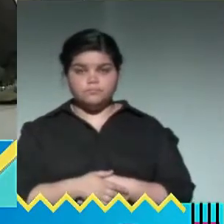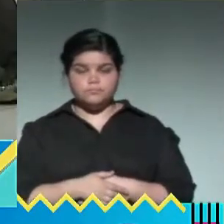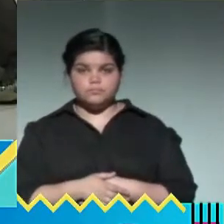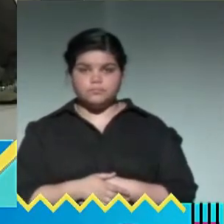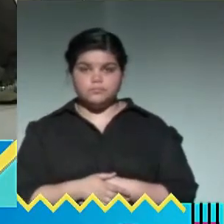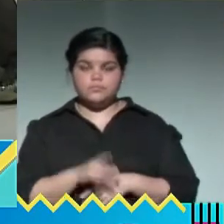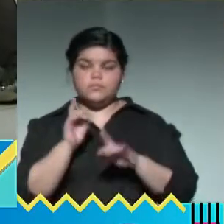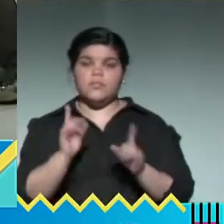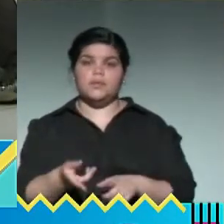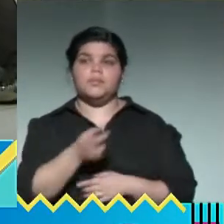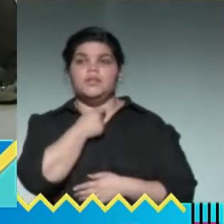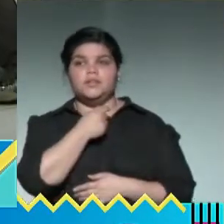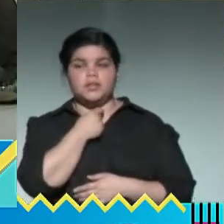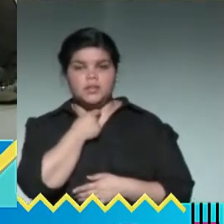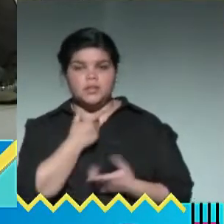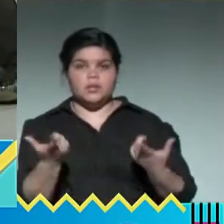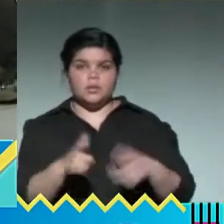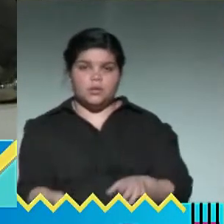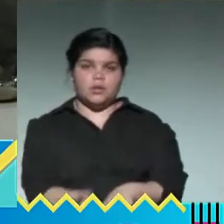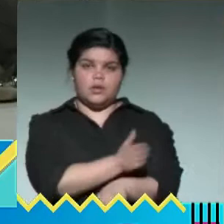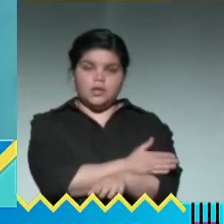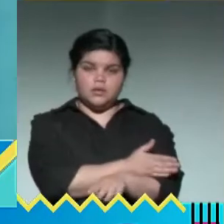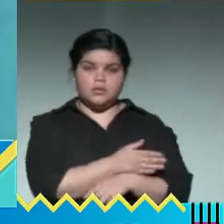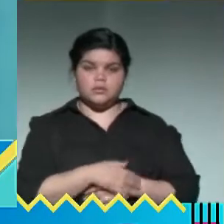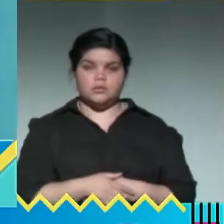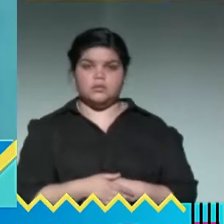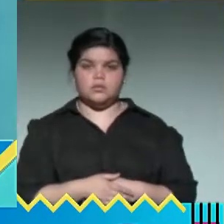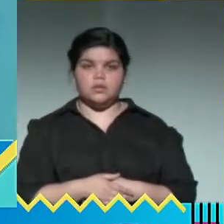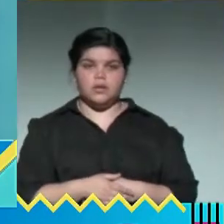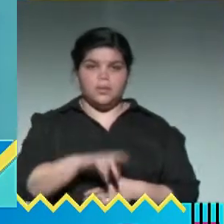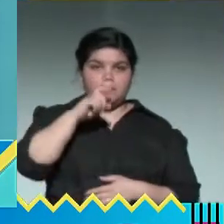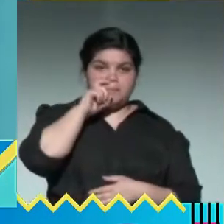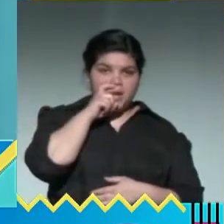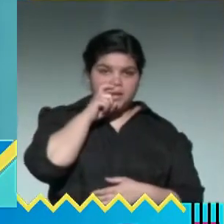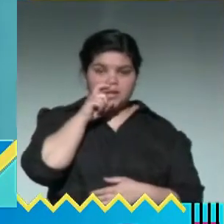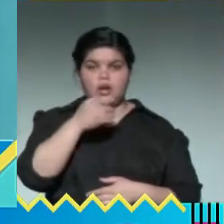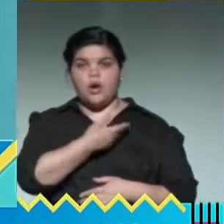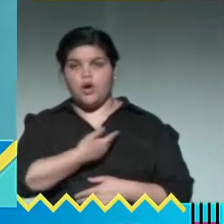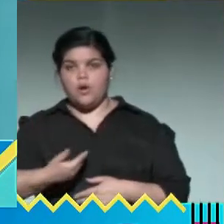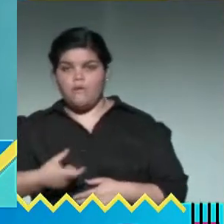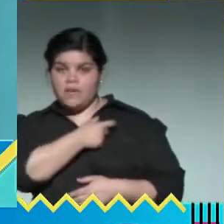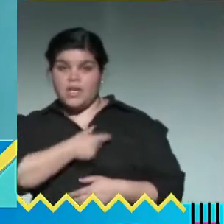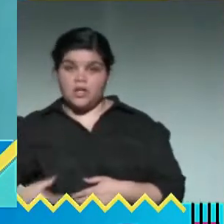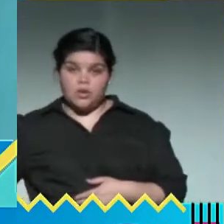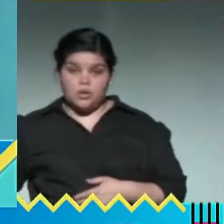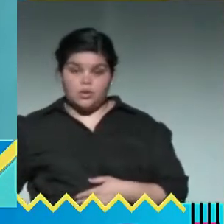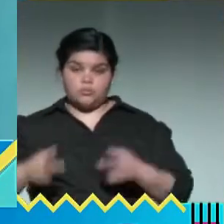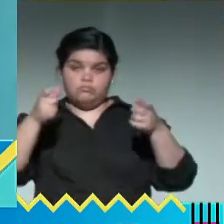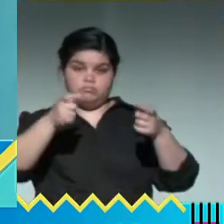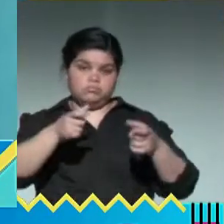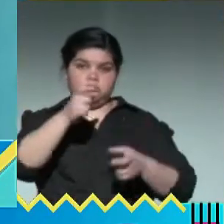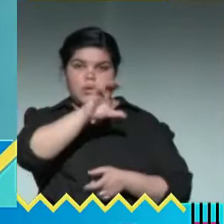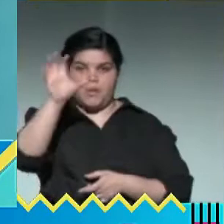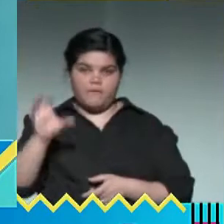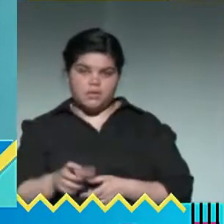también a una reunión previa que hubo entre Macri y los gobernadores. Y esto no podemos perder de vista también el acuerdo,